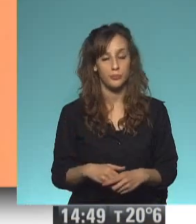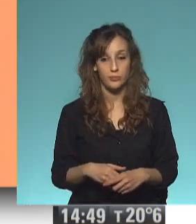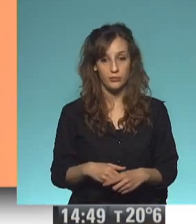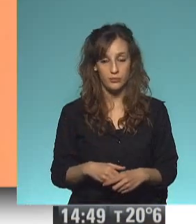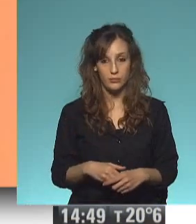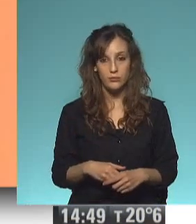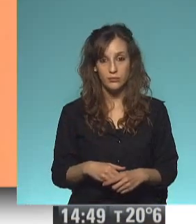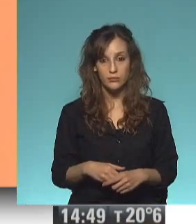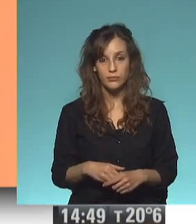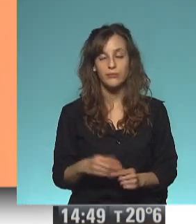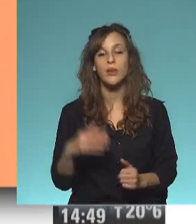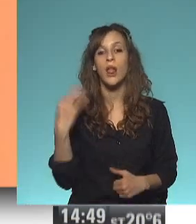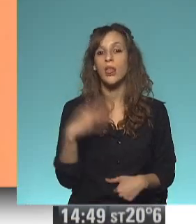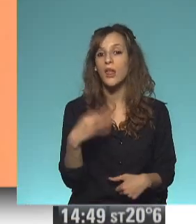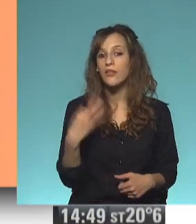Hay que llamar al...